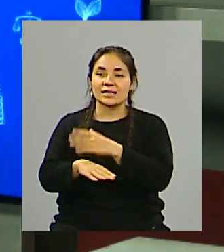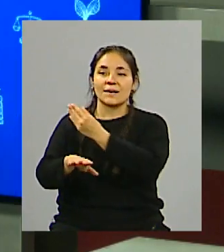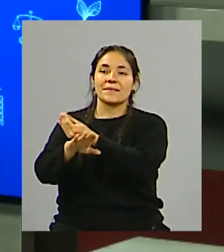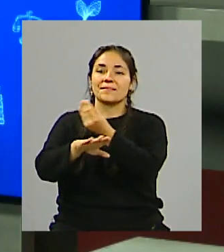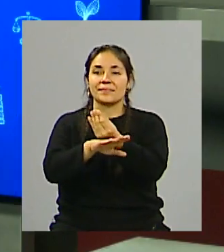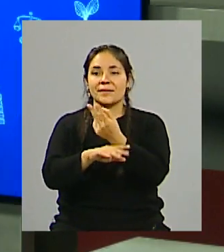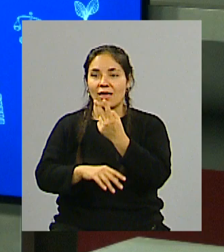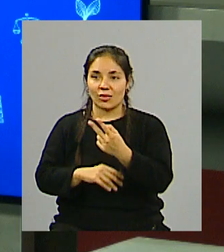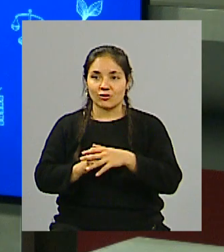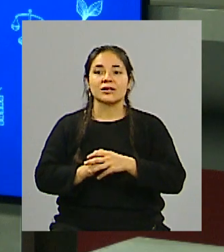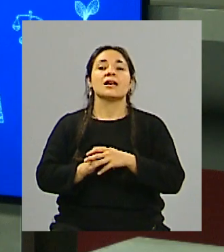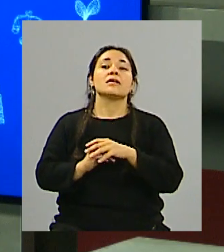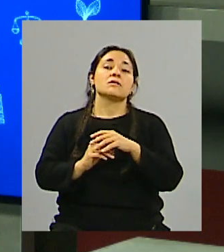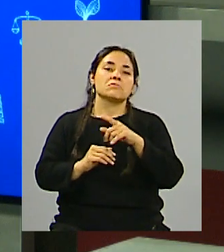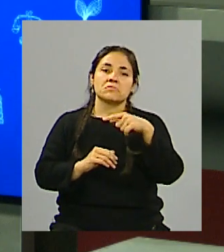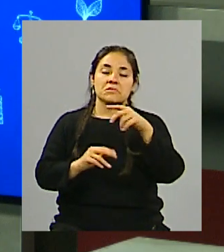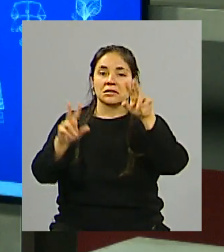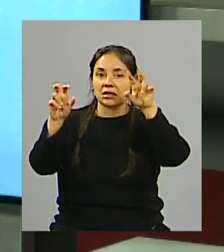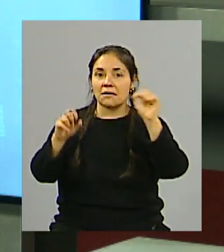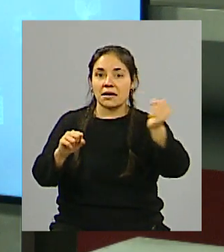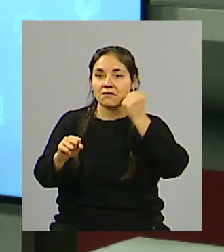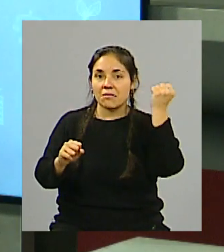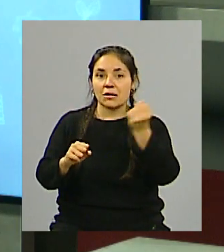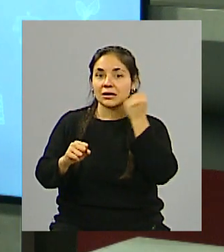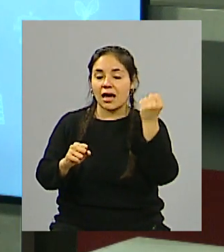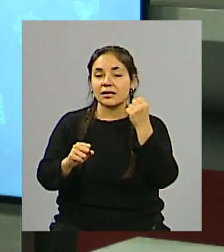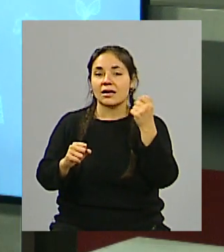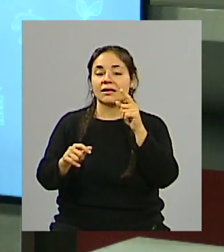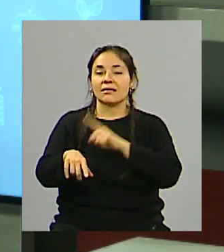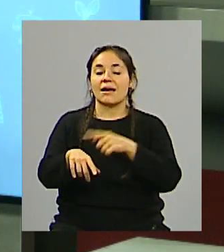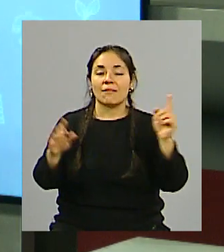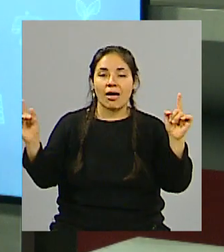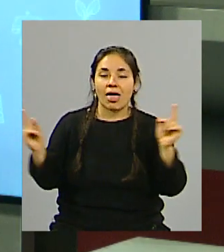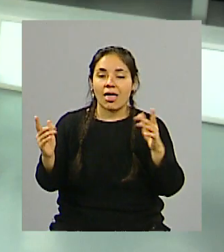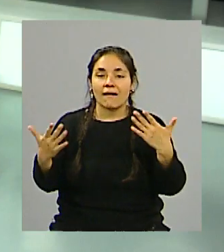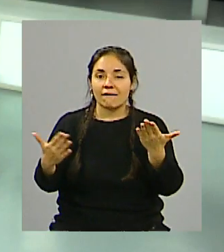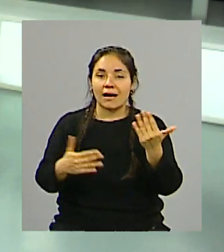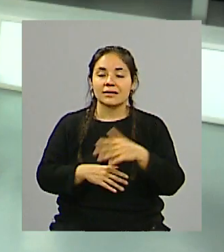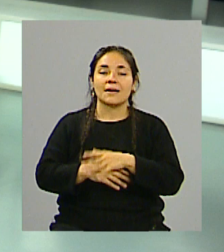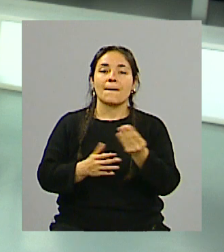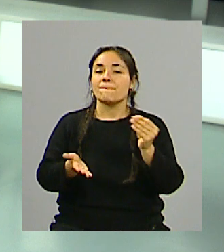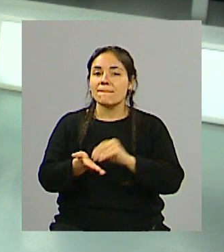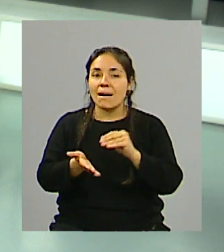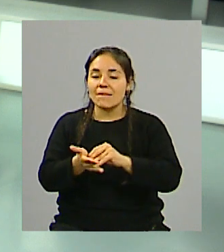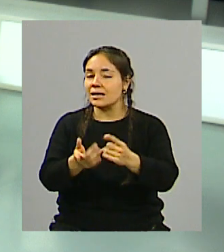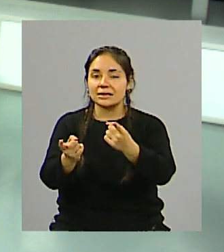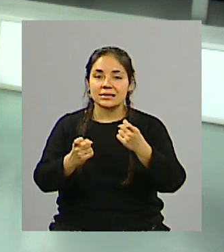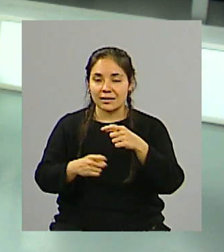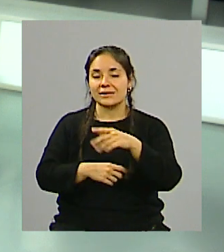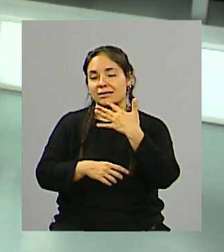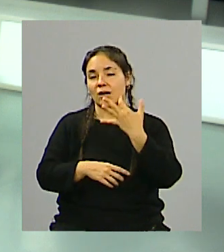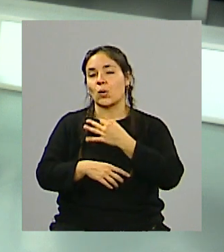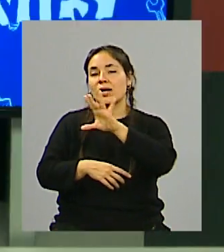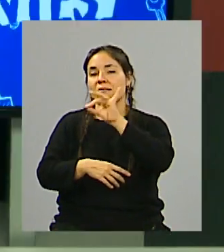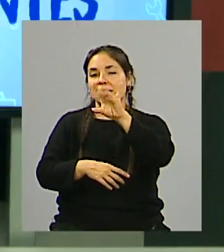con nosotros. Como les digo siempre, cuando son temas muy importantes y a veces nos quedamos cortos de tiempo, está bueno seguirlo hablando, así es que seguramente las vamos a volver a